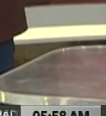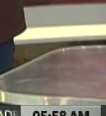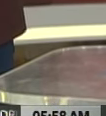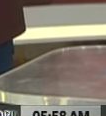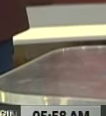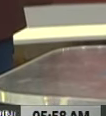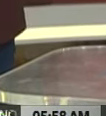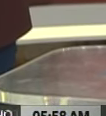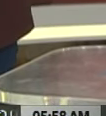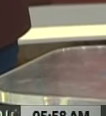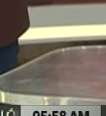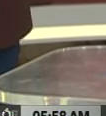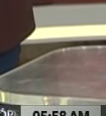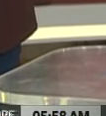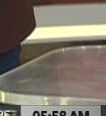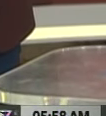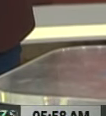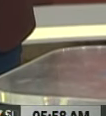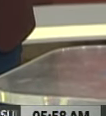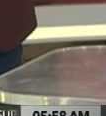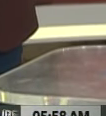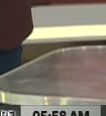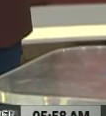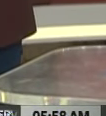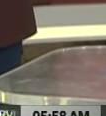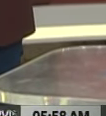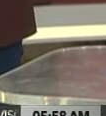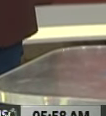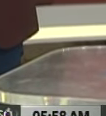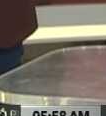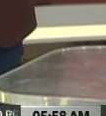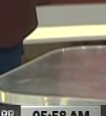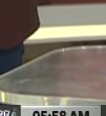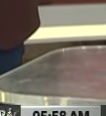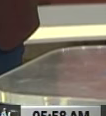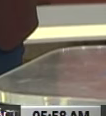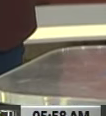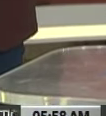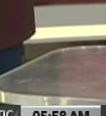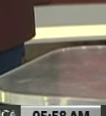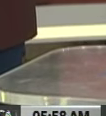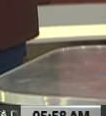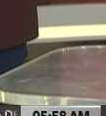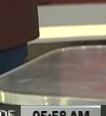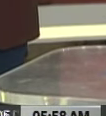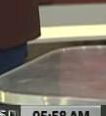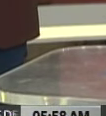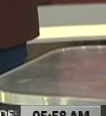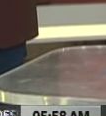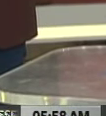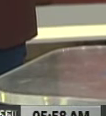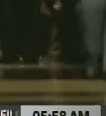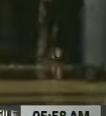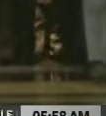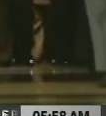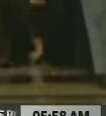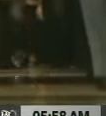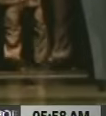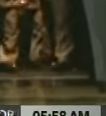Televisión, arrancamos este febrero rebelde, febrero zamorano, para realmente rendirle tributo a ese gran